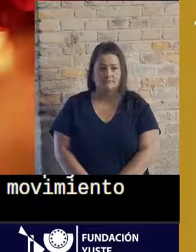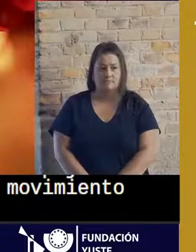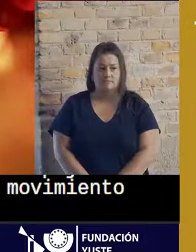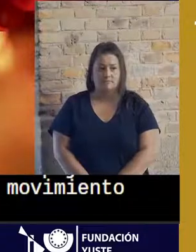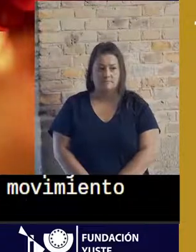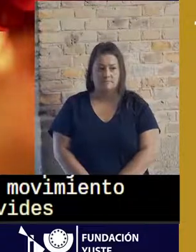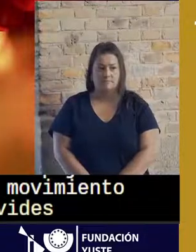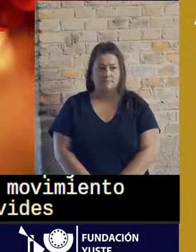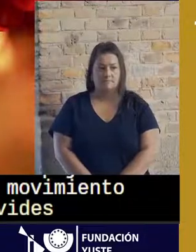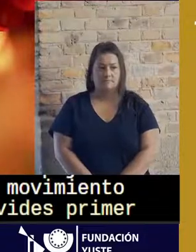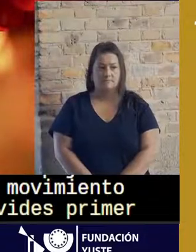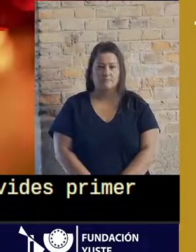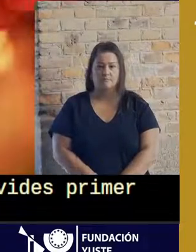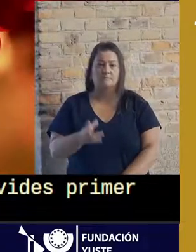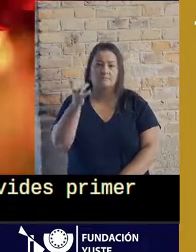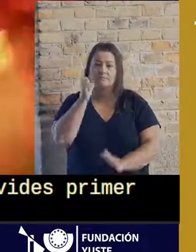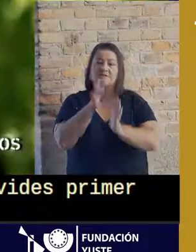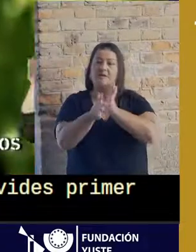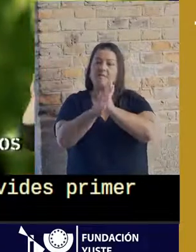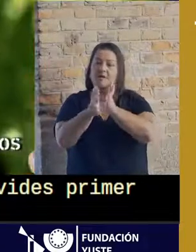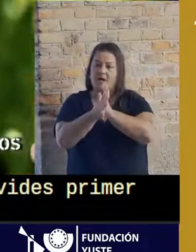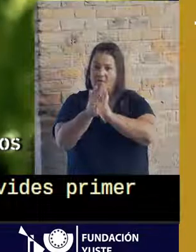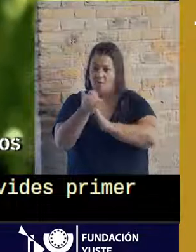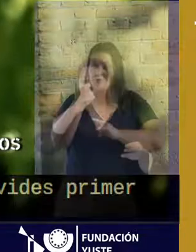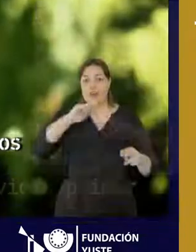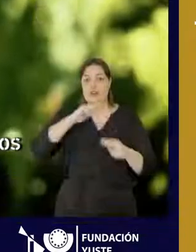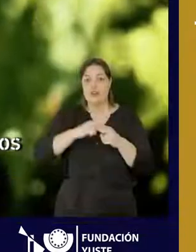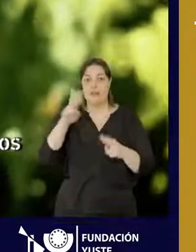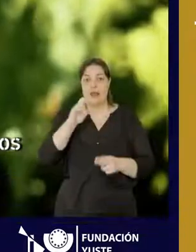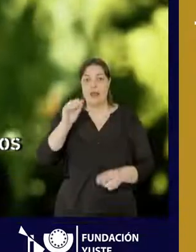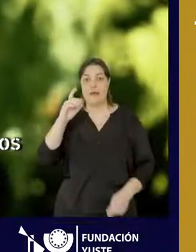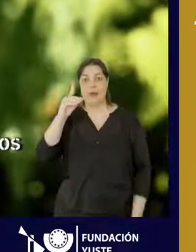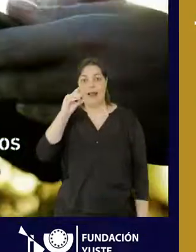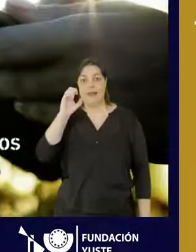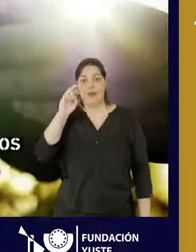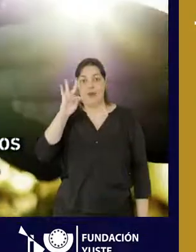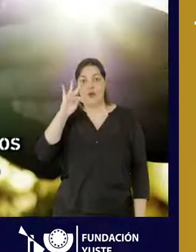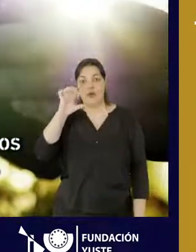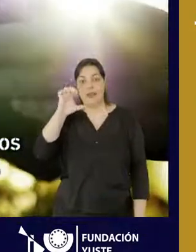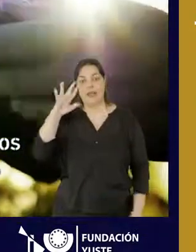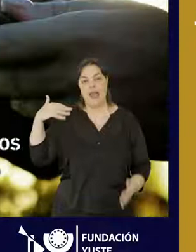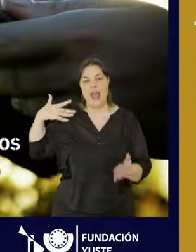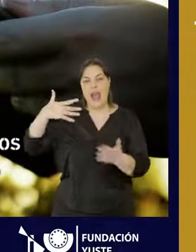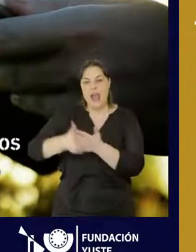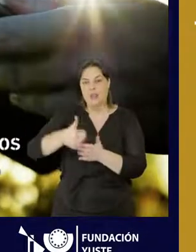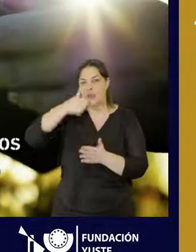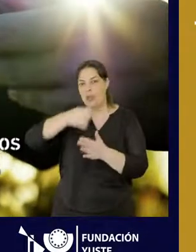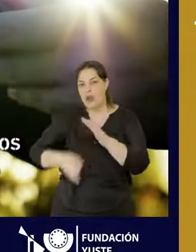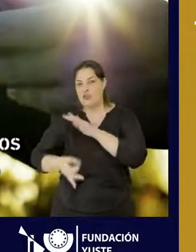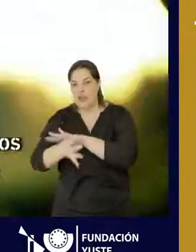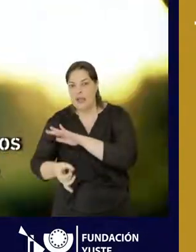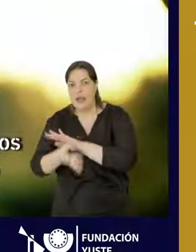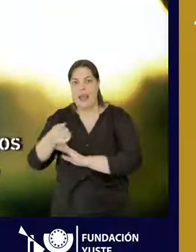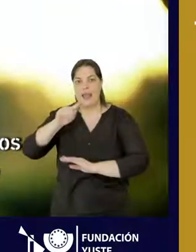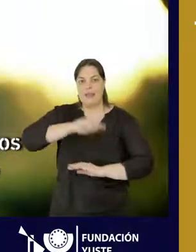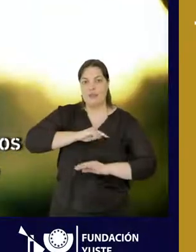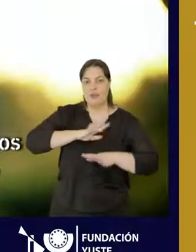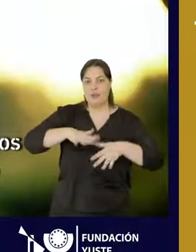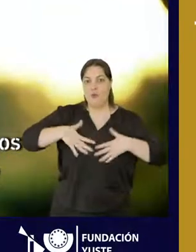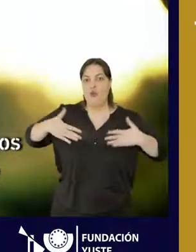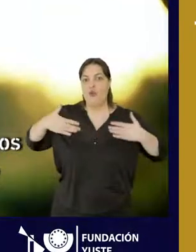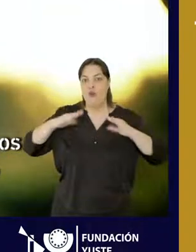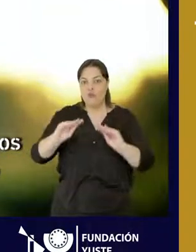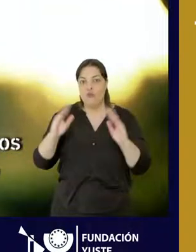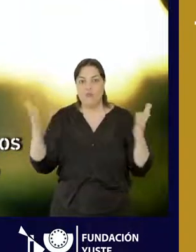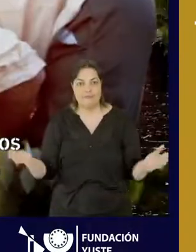sobre las vides primer plano racimo de uvas en bodegas valdeorite llevamos años creando unos vinos que estimulan tus sentidos y